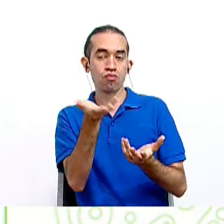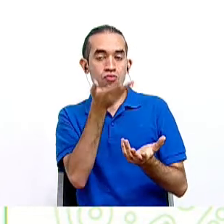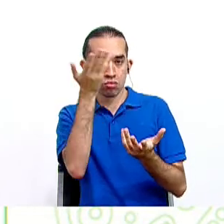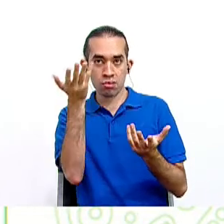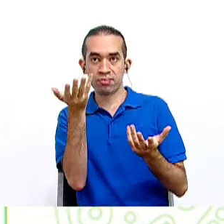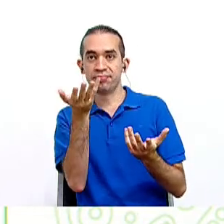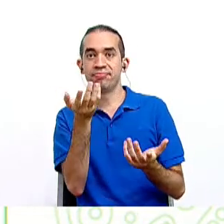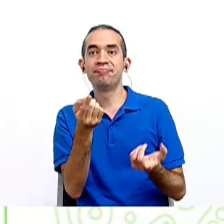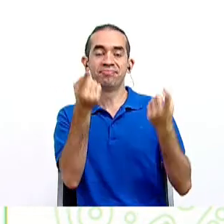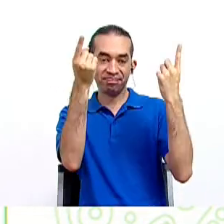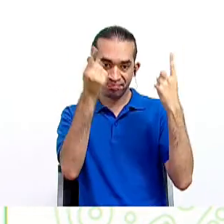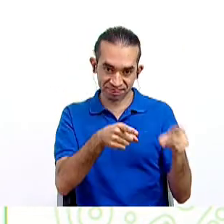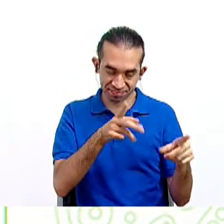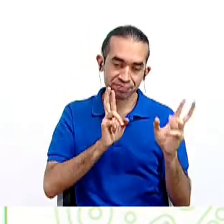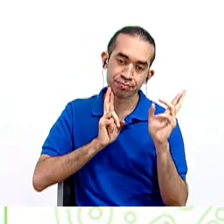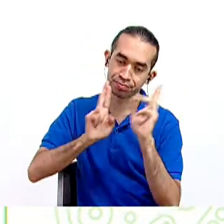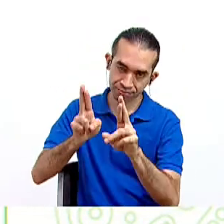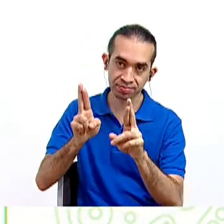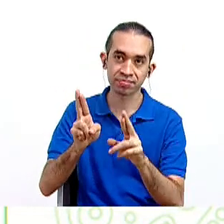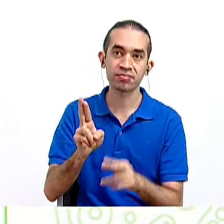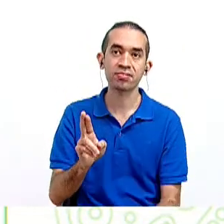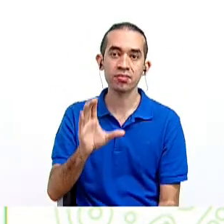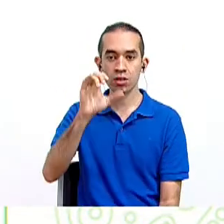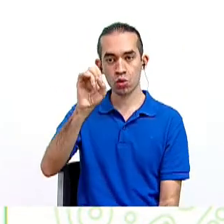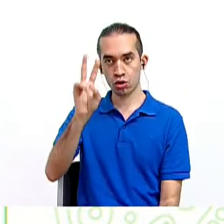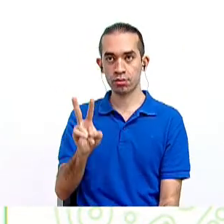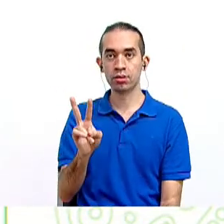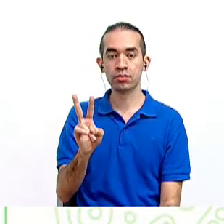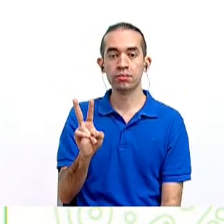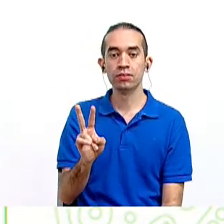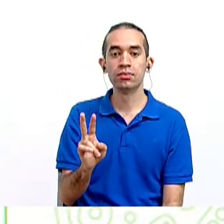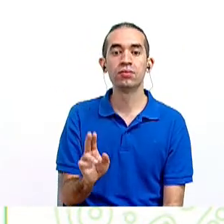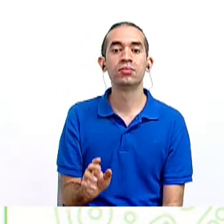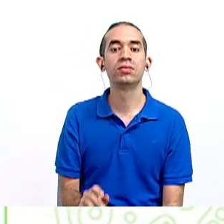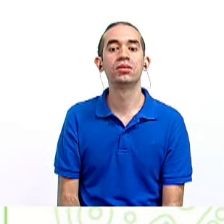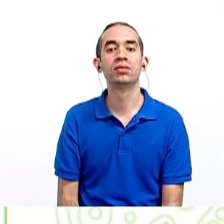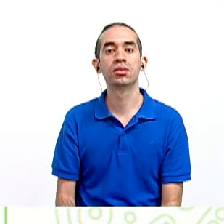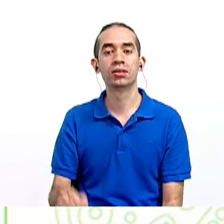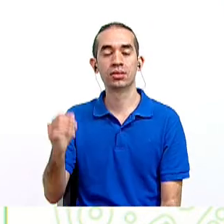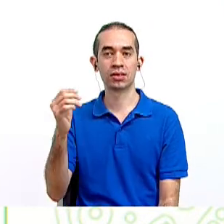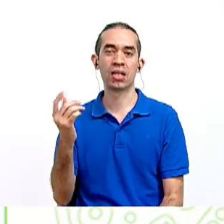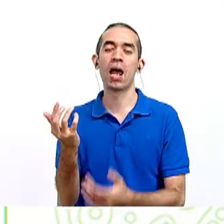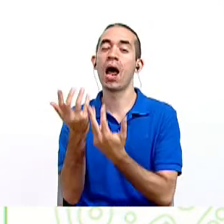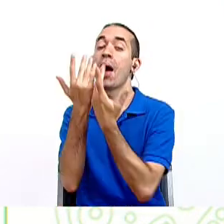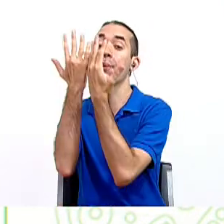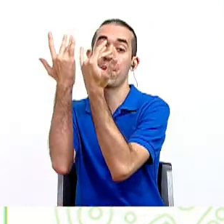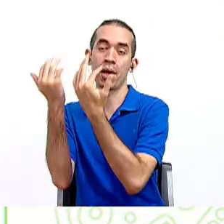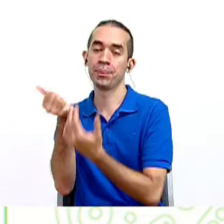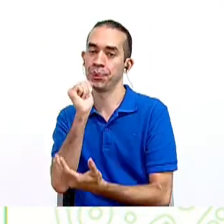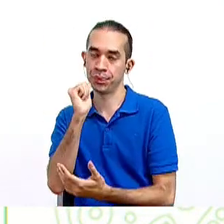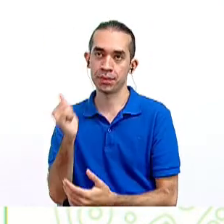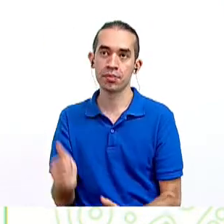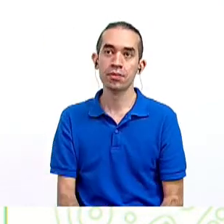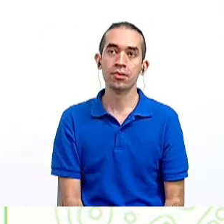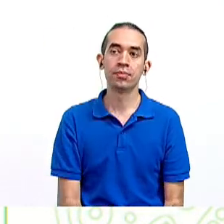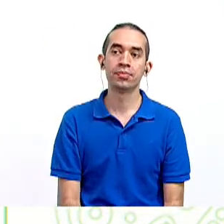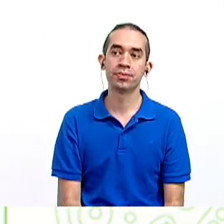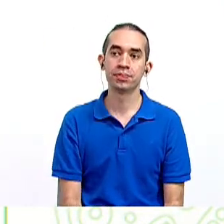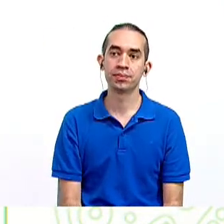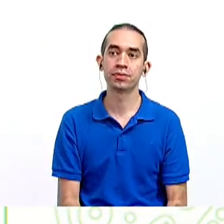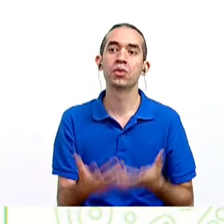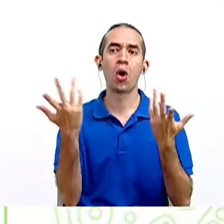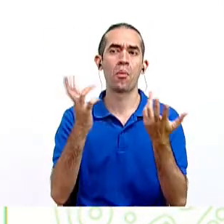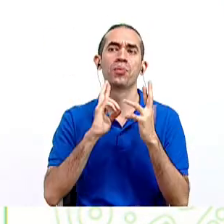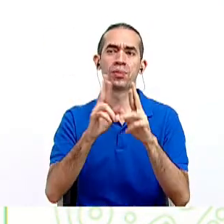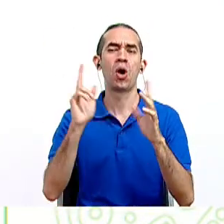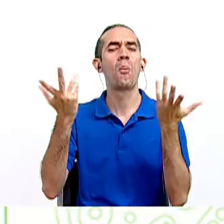va a producir como resultado dióxido de carbono y vapor de agua. Vamos a ver cómo es esa reacción química